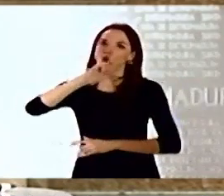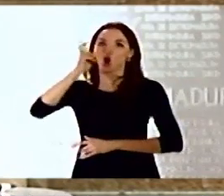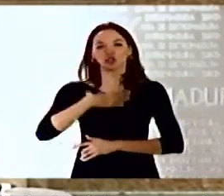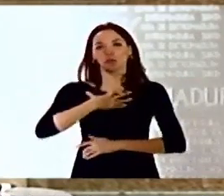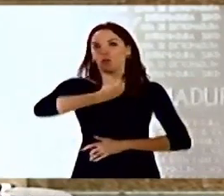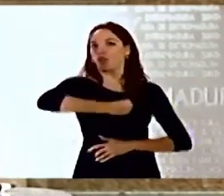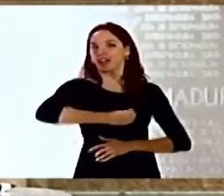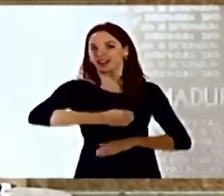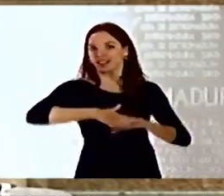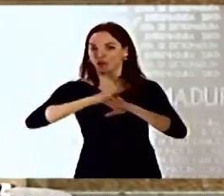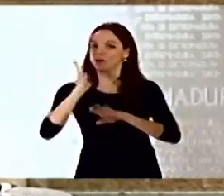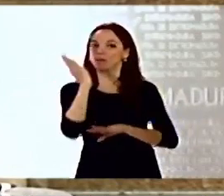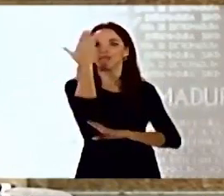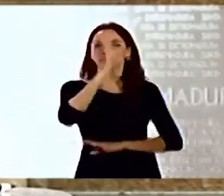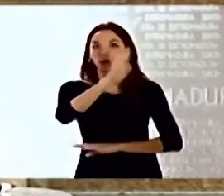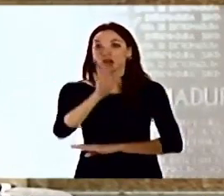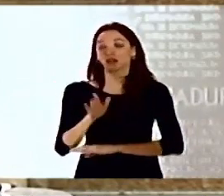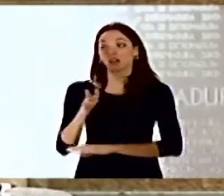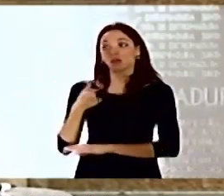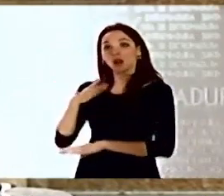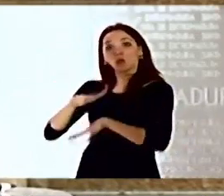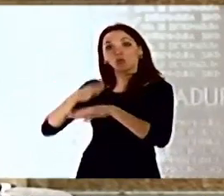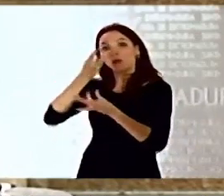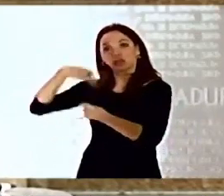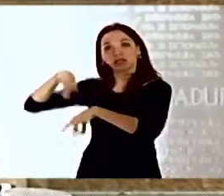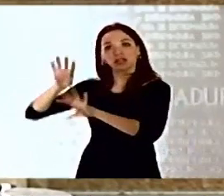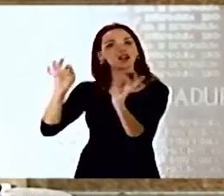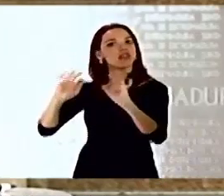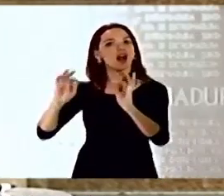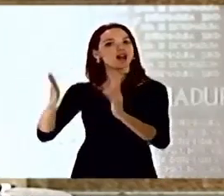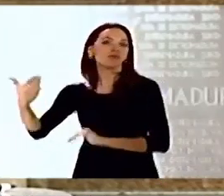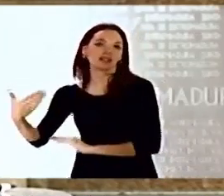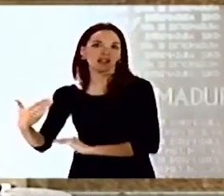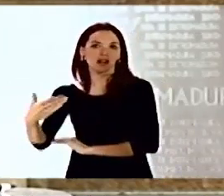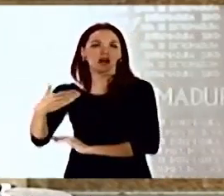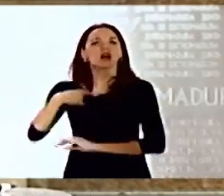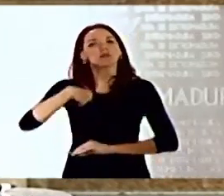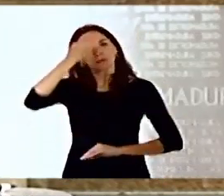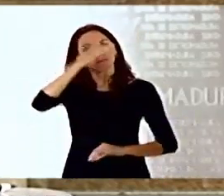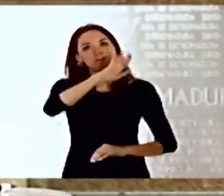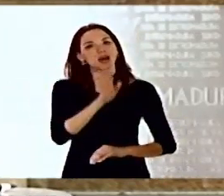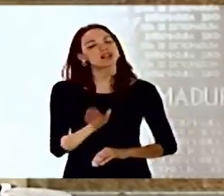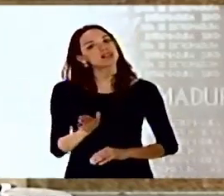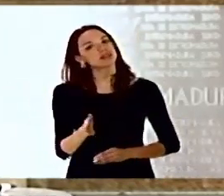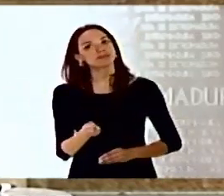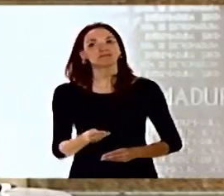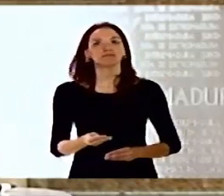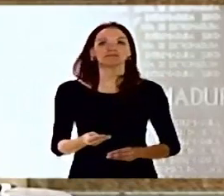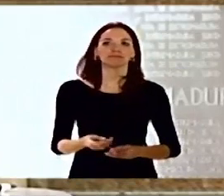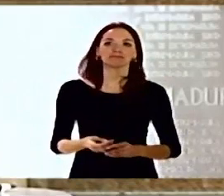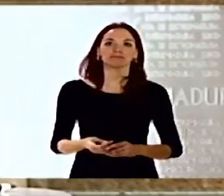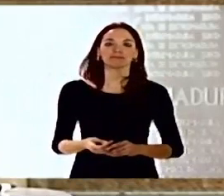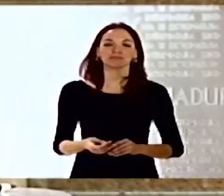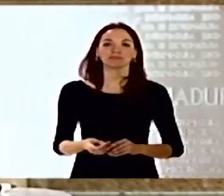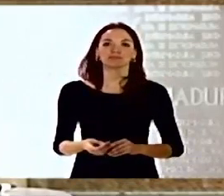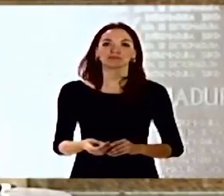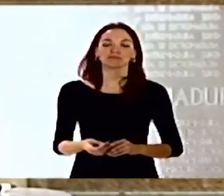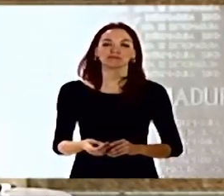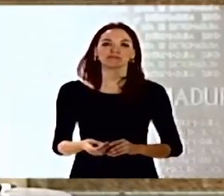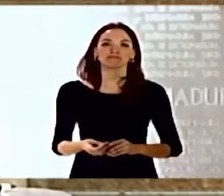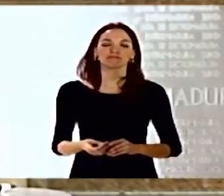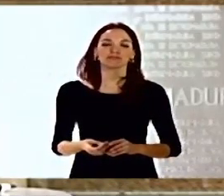Estado y uno se disculpa y no pasa nada. Pero a mí me parece que en la